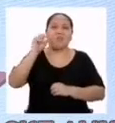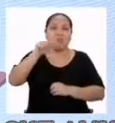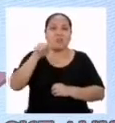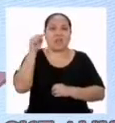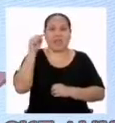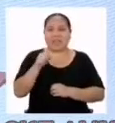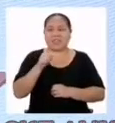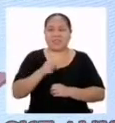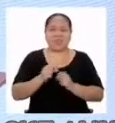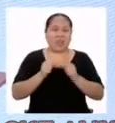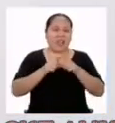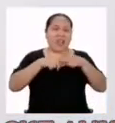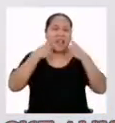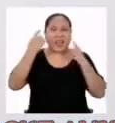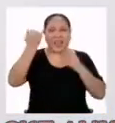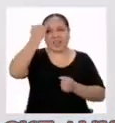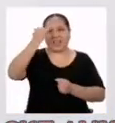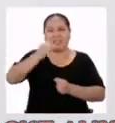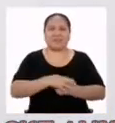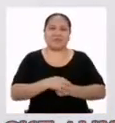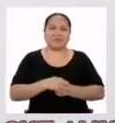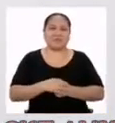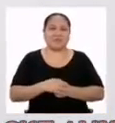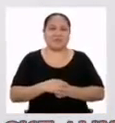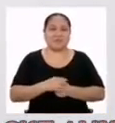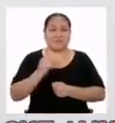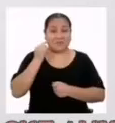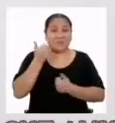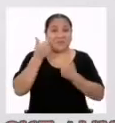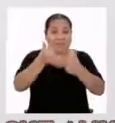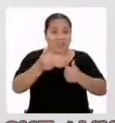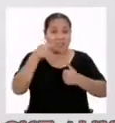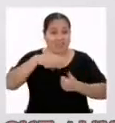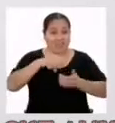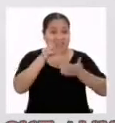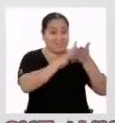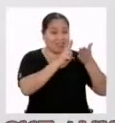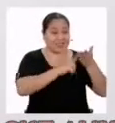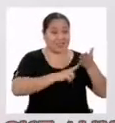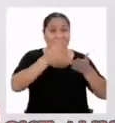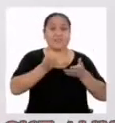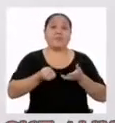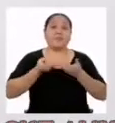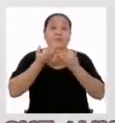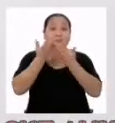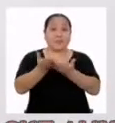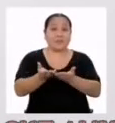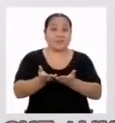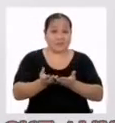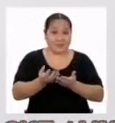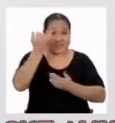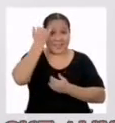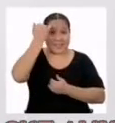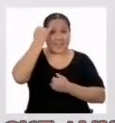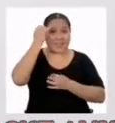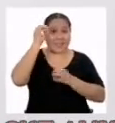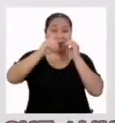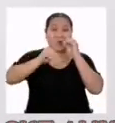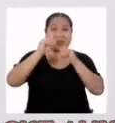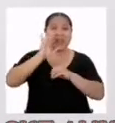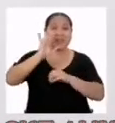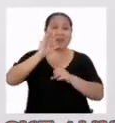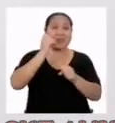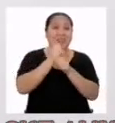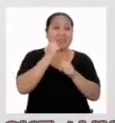una gran idea. Qué bien que esta lectura te haya dado ideas para difundir tu trabajo.